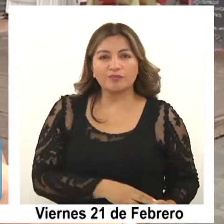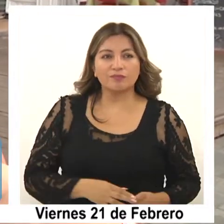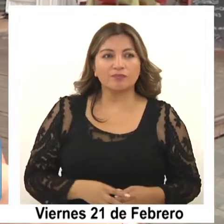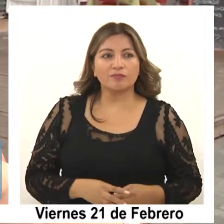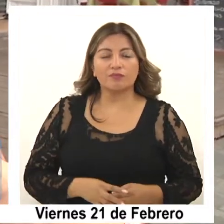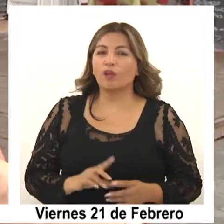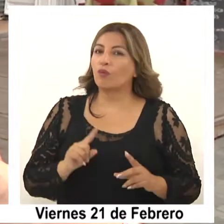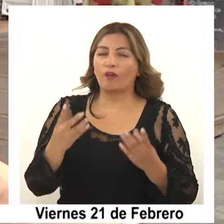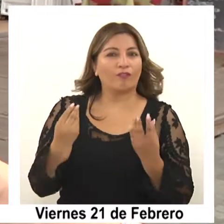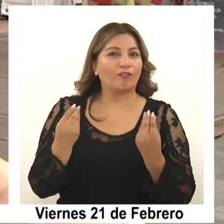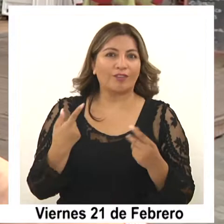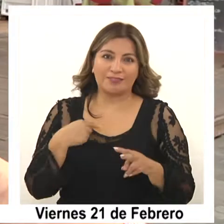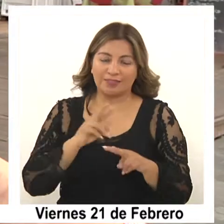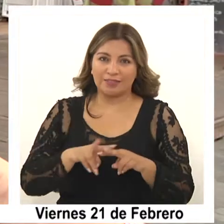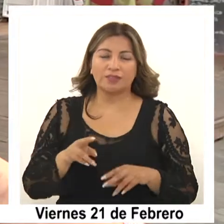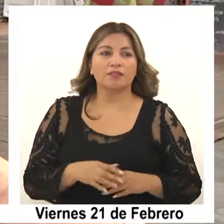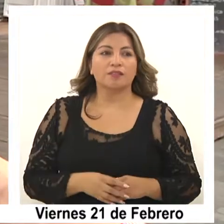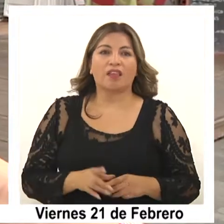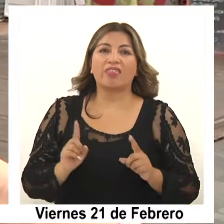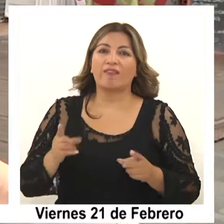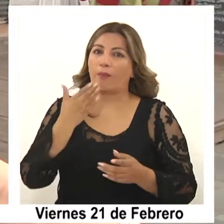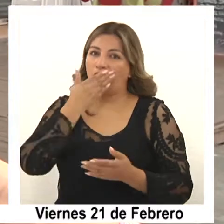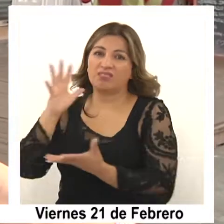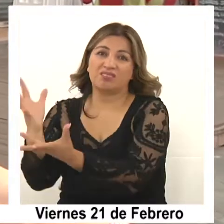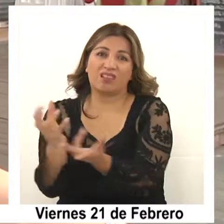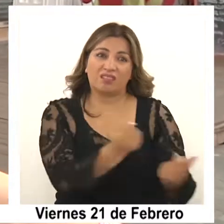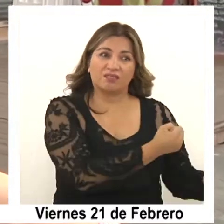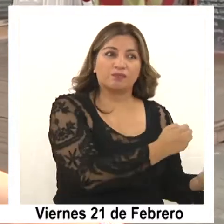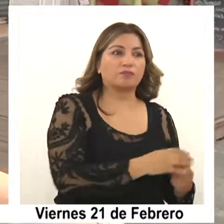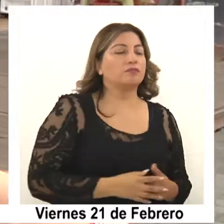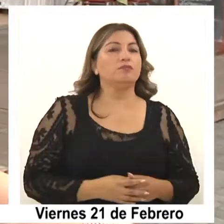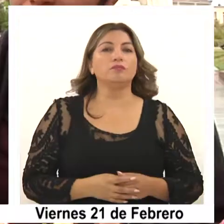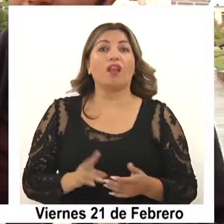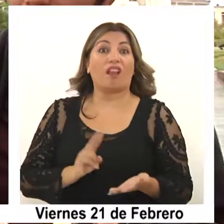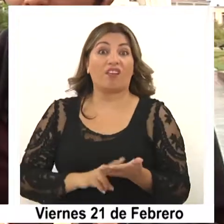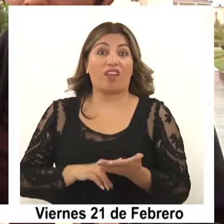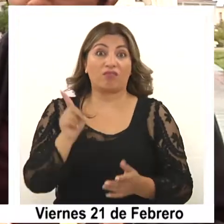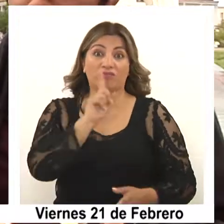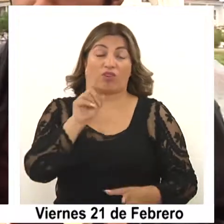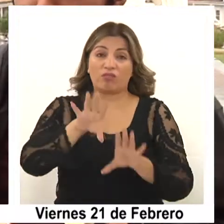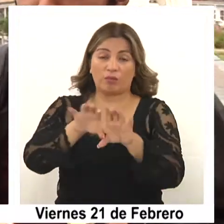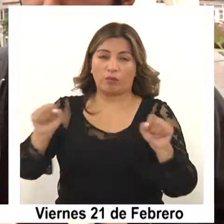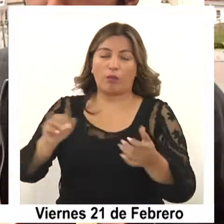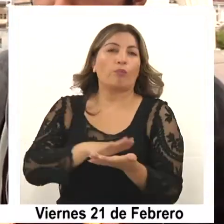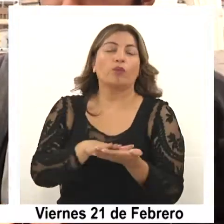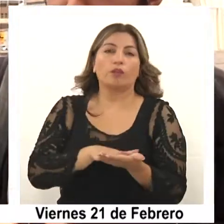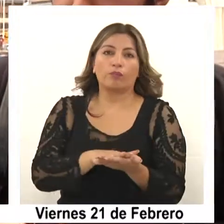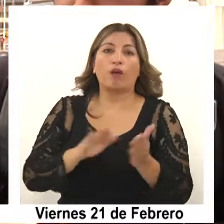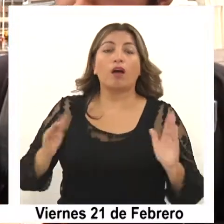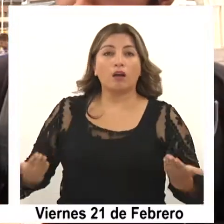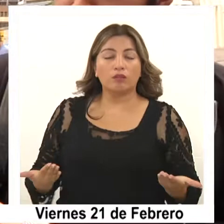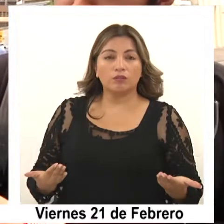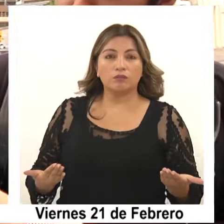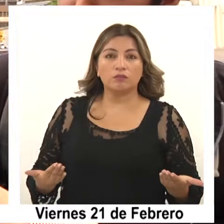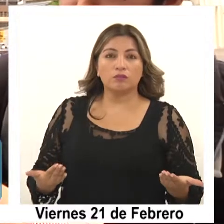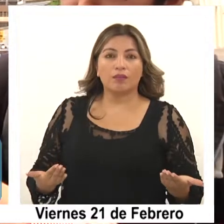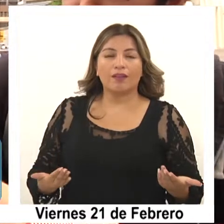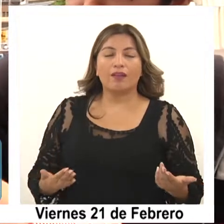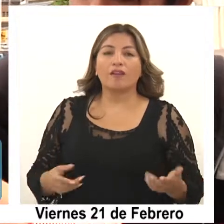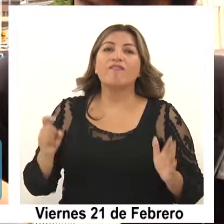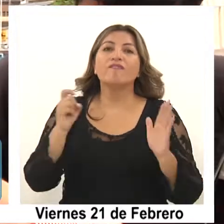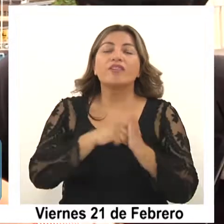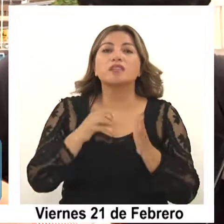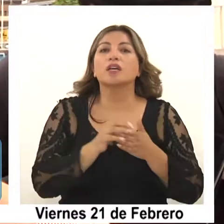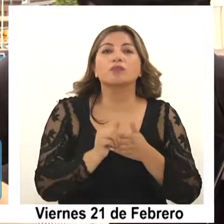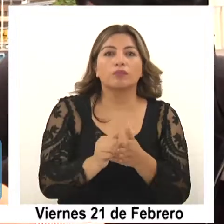Encuentro que no es conveniente poner eso. Deberían retirarlo. La verdad, no estamos de acuerdo porque, por ejemplo, ahora estamos